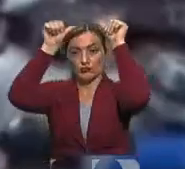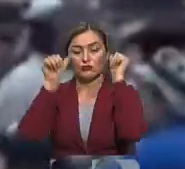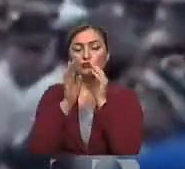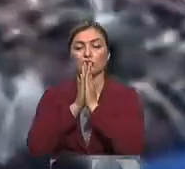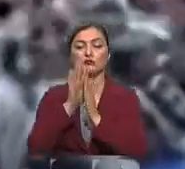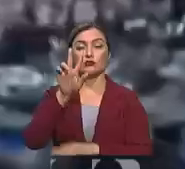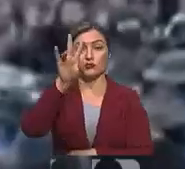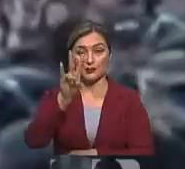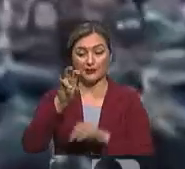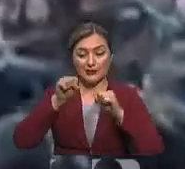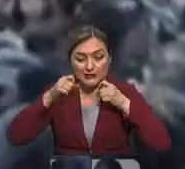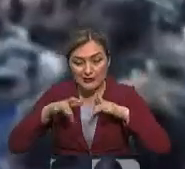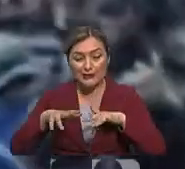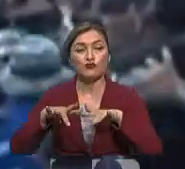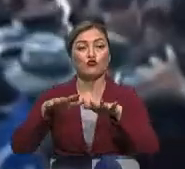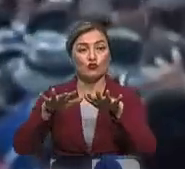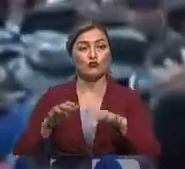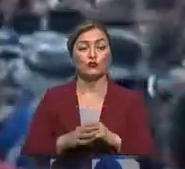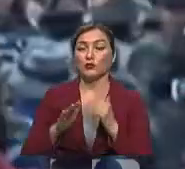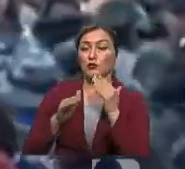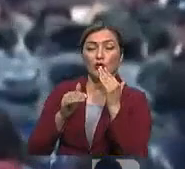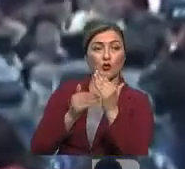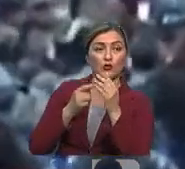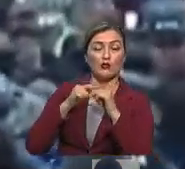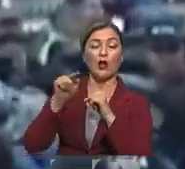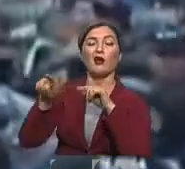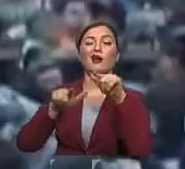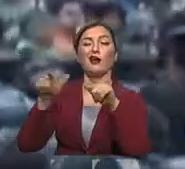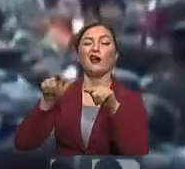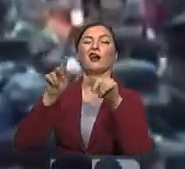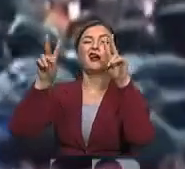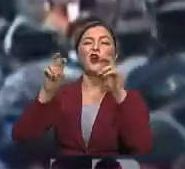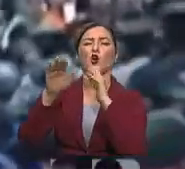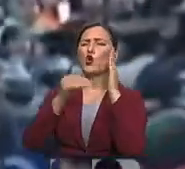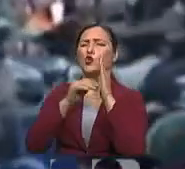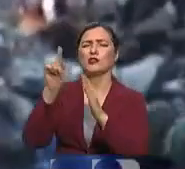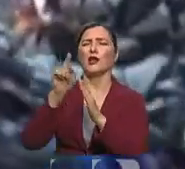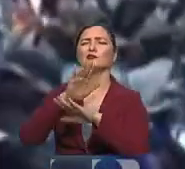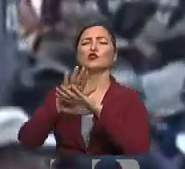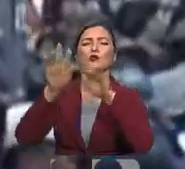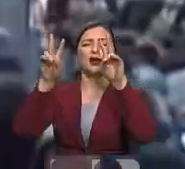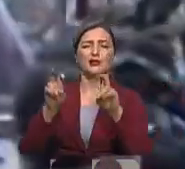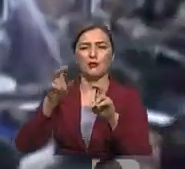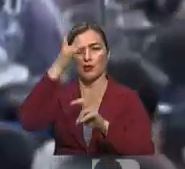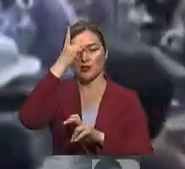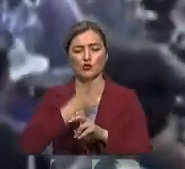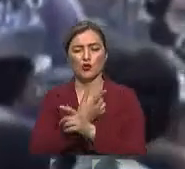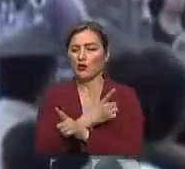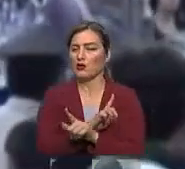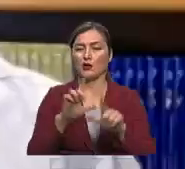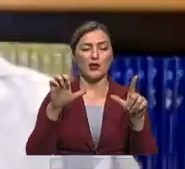el 27 de septiembre no sería contrario a un Estado laico, ya que esto sería una medida para incentivar el